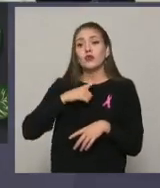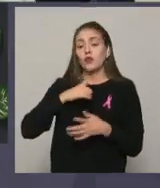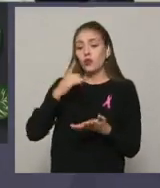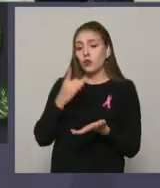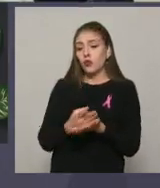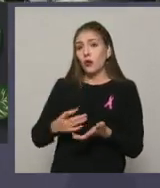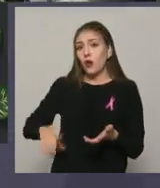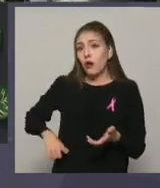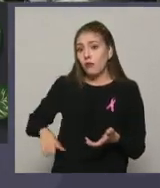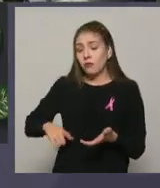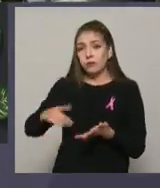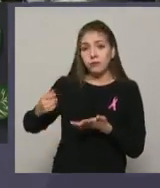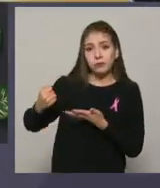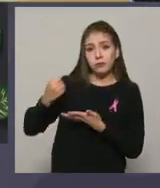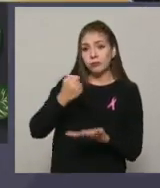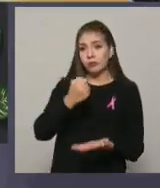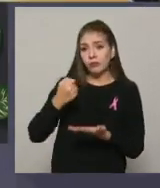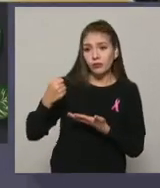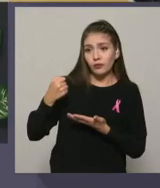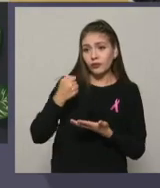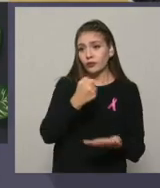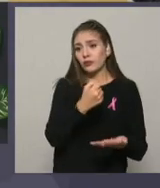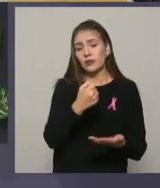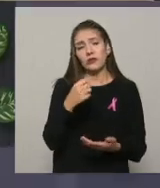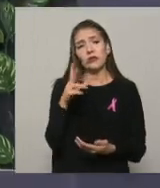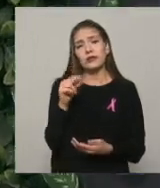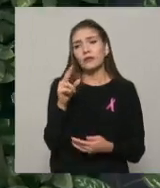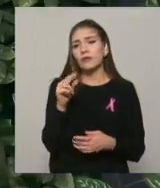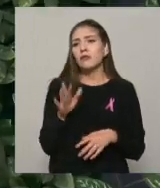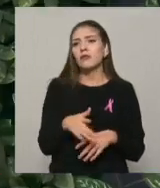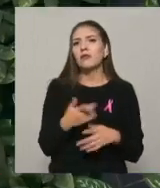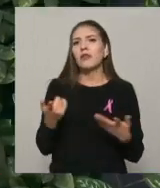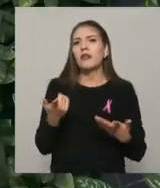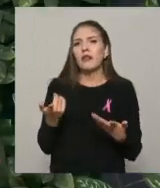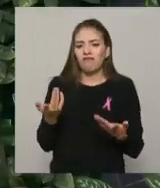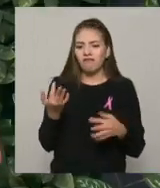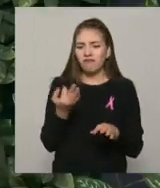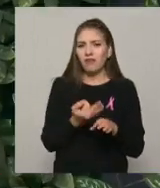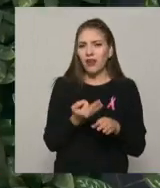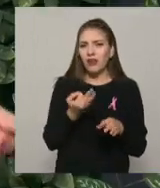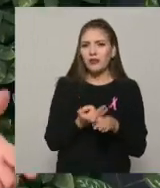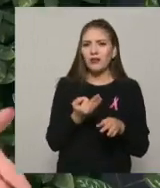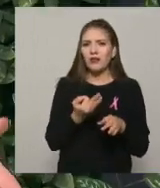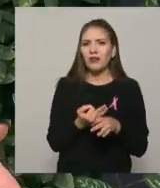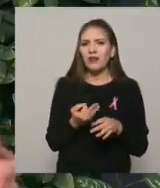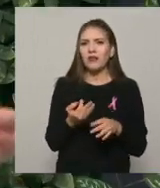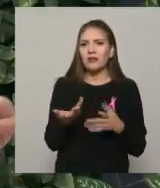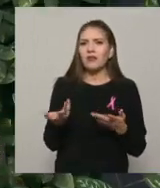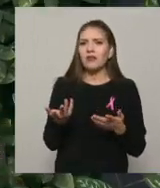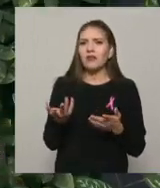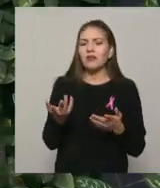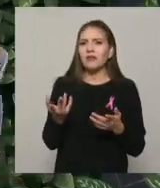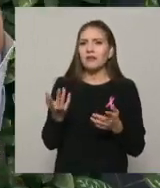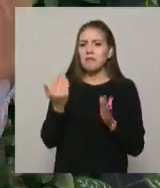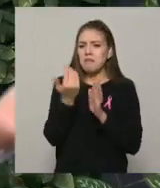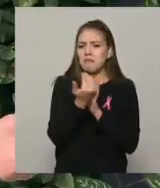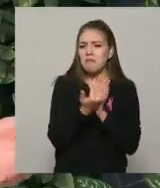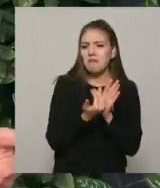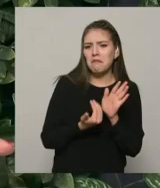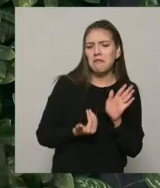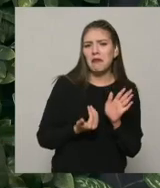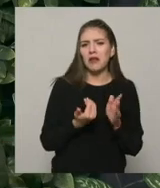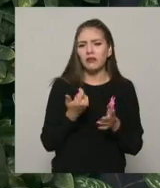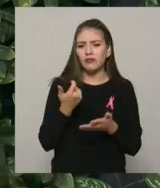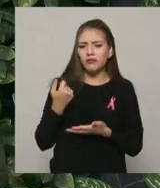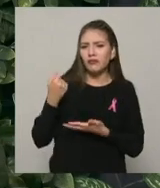porque, bueno, pues ahorita se siente claramente una disminución de recursos y seguramente en